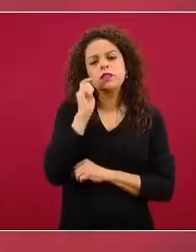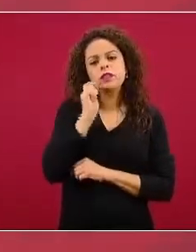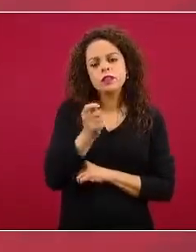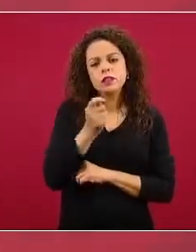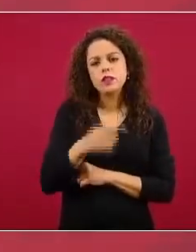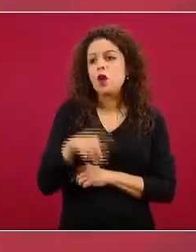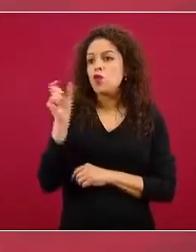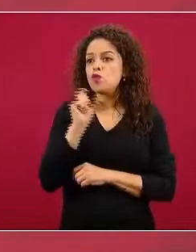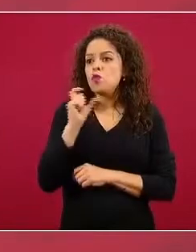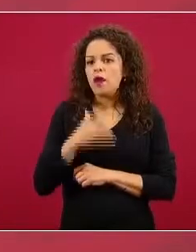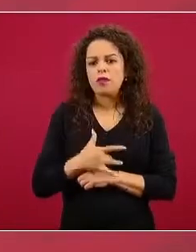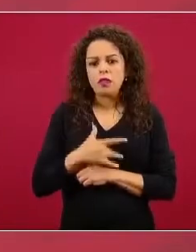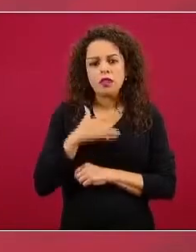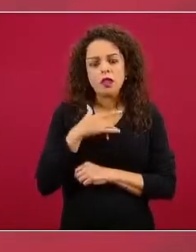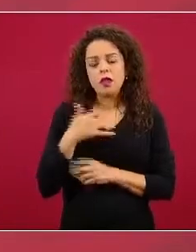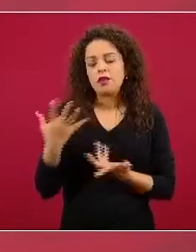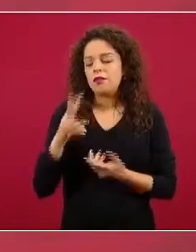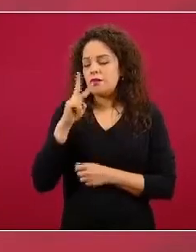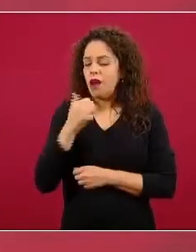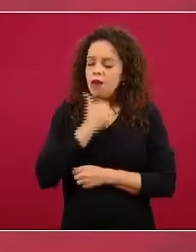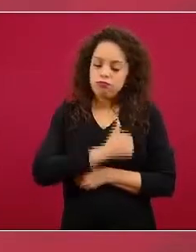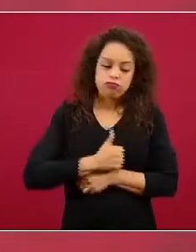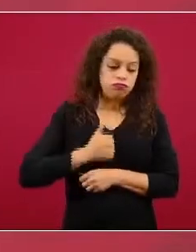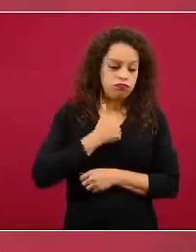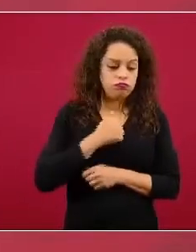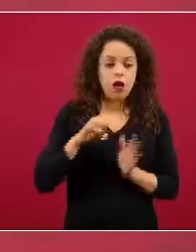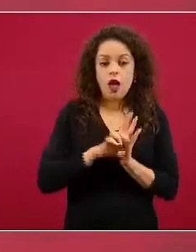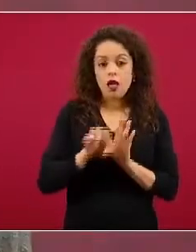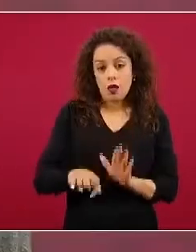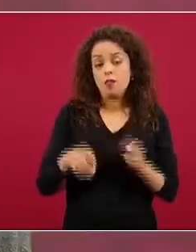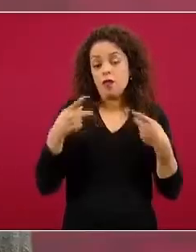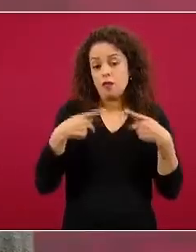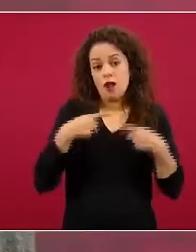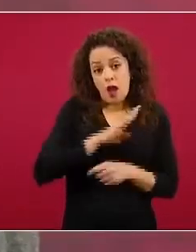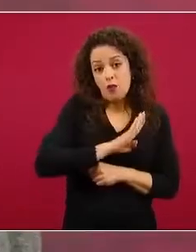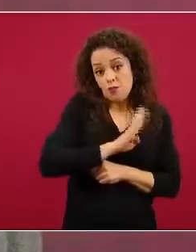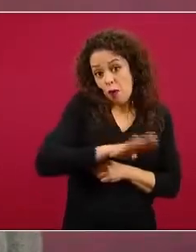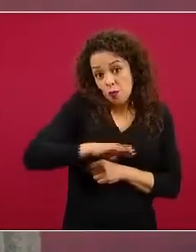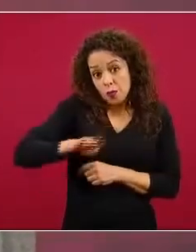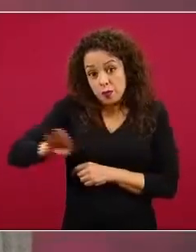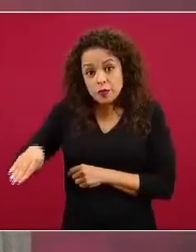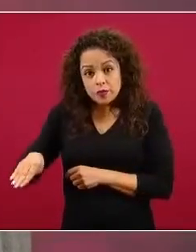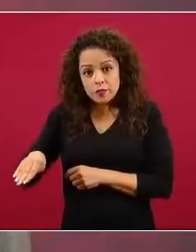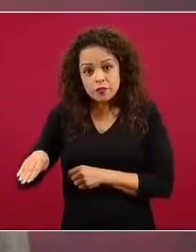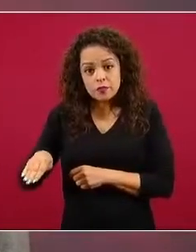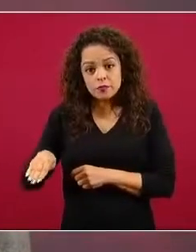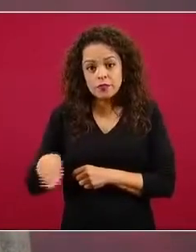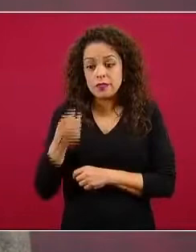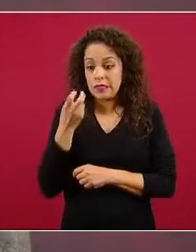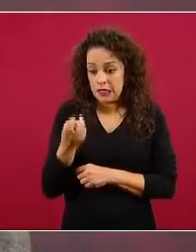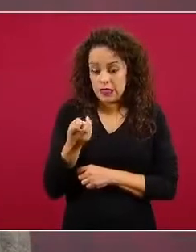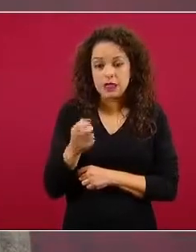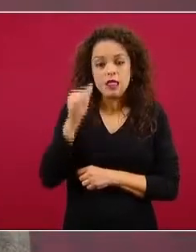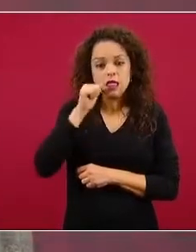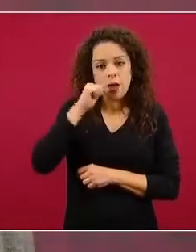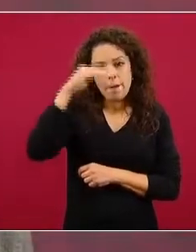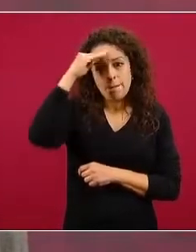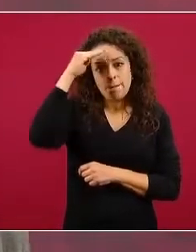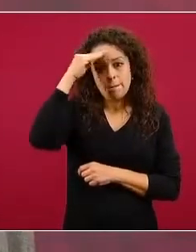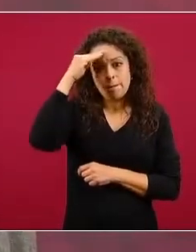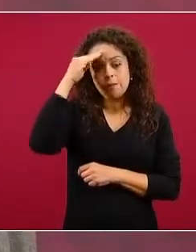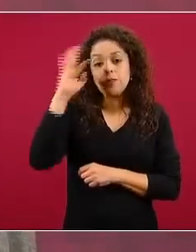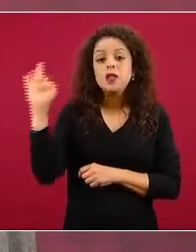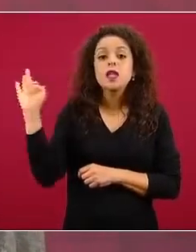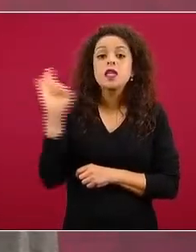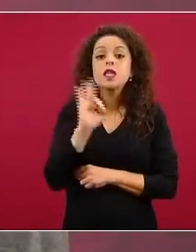que indudablemente son lamentables, como la pérdida de vidas, es lo que hubiera podido pasar en ausencia